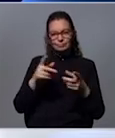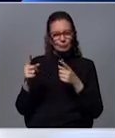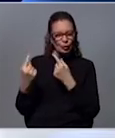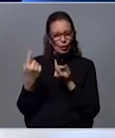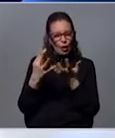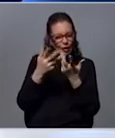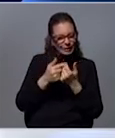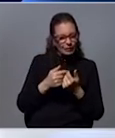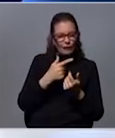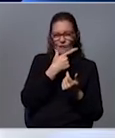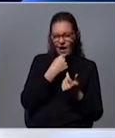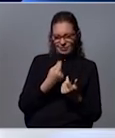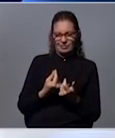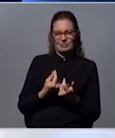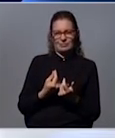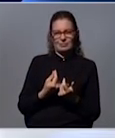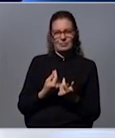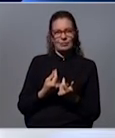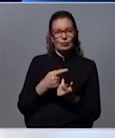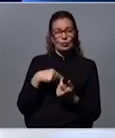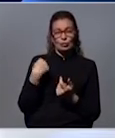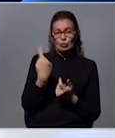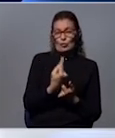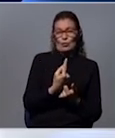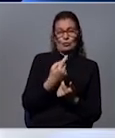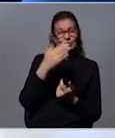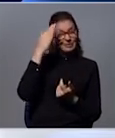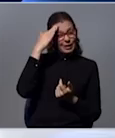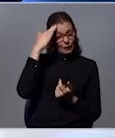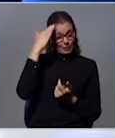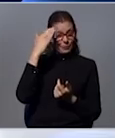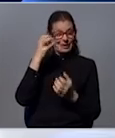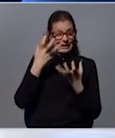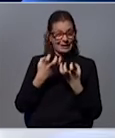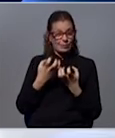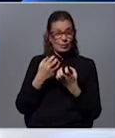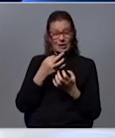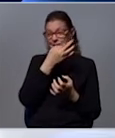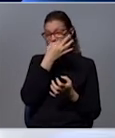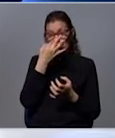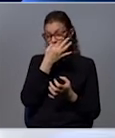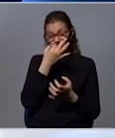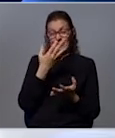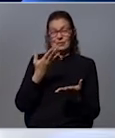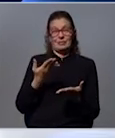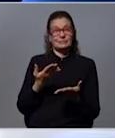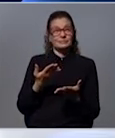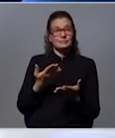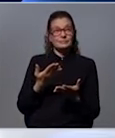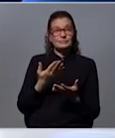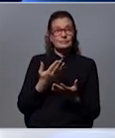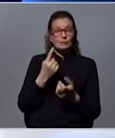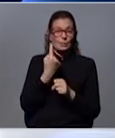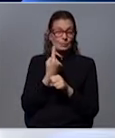con una gran facilidad entonces nosotros estamos convencidos que la pasta base hay que